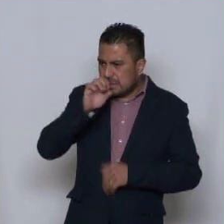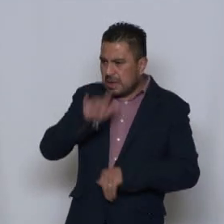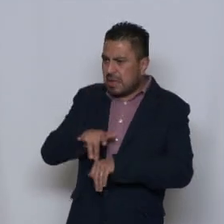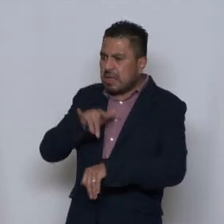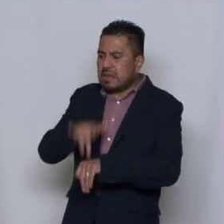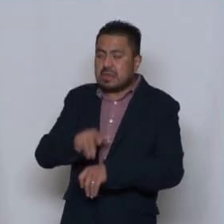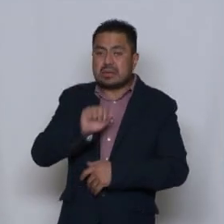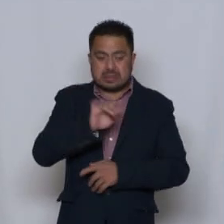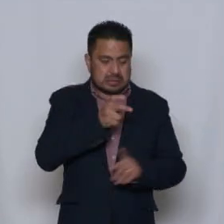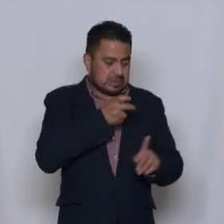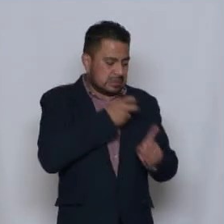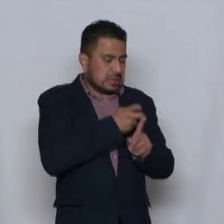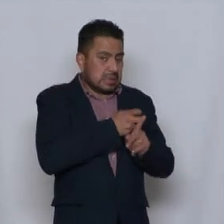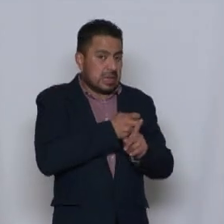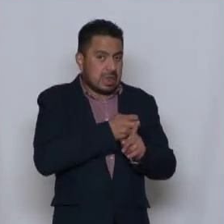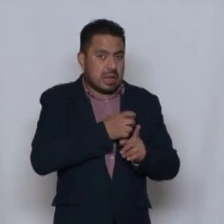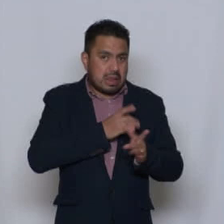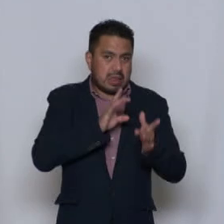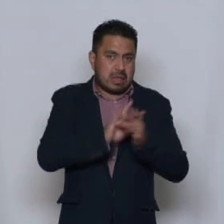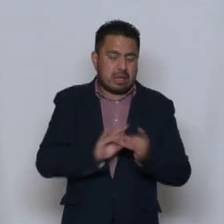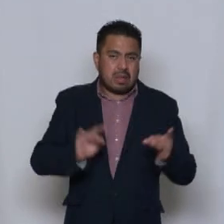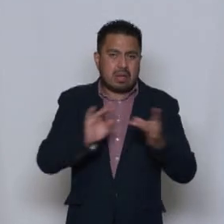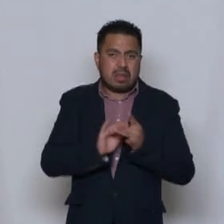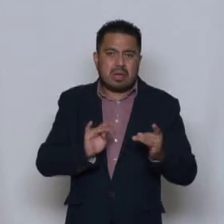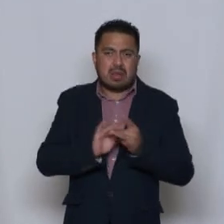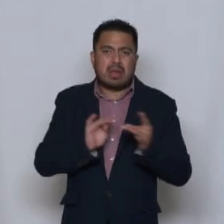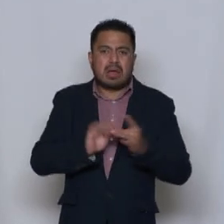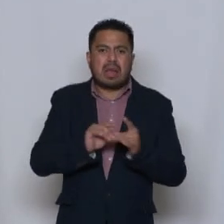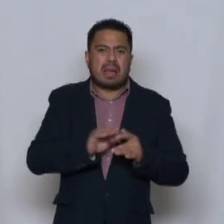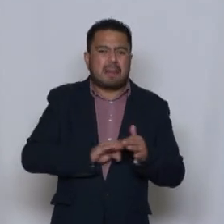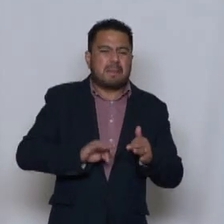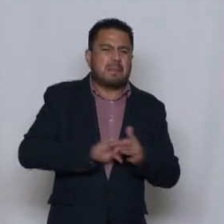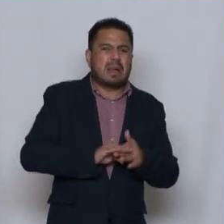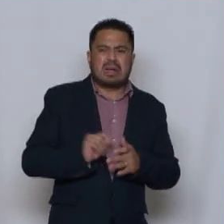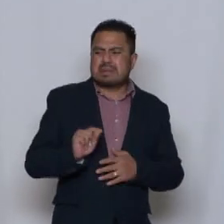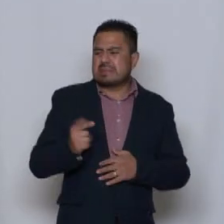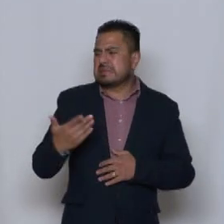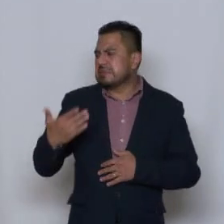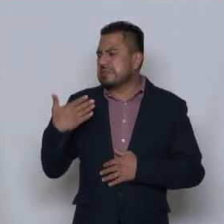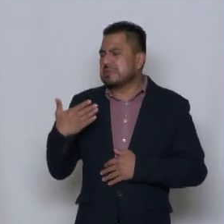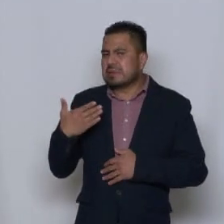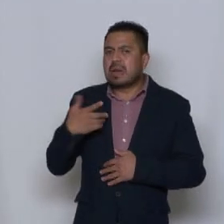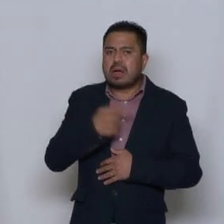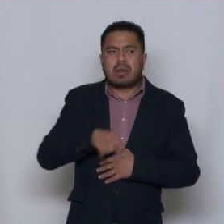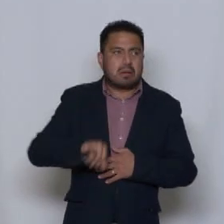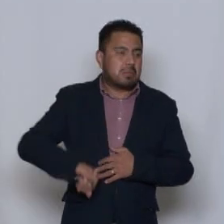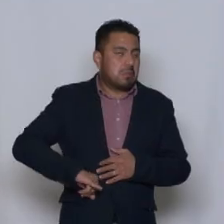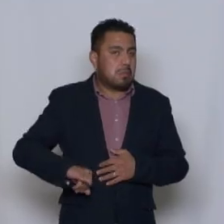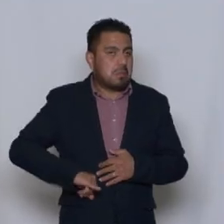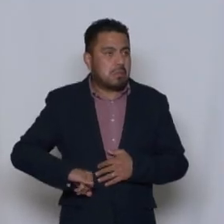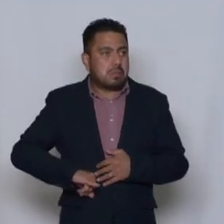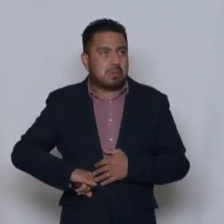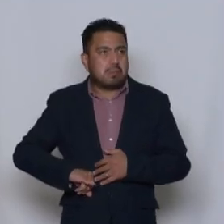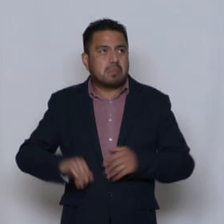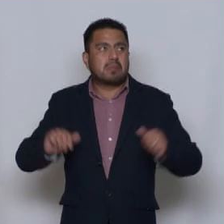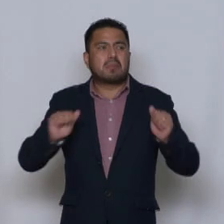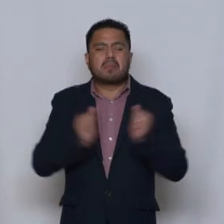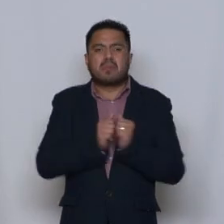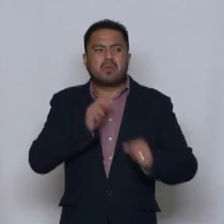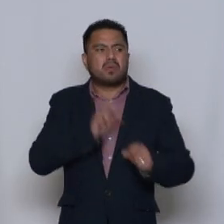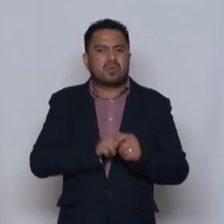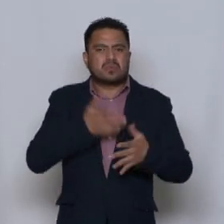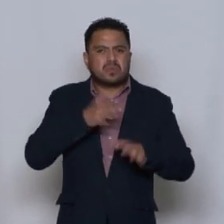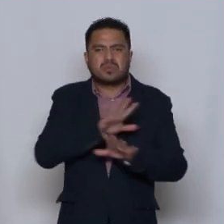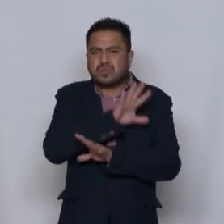experimentales. Y eso, de hecho, yo decía que apenas hace poco que se han interesado, sobre todo